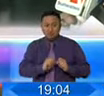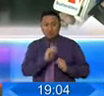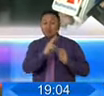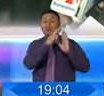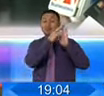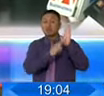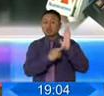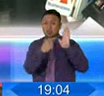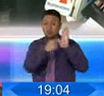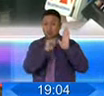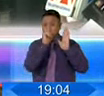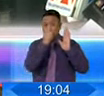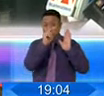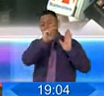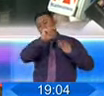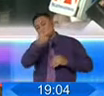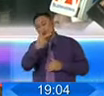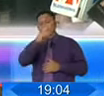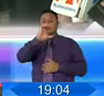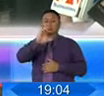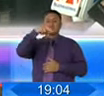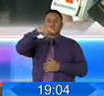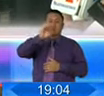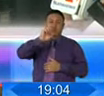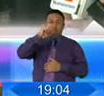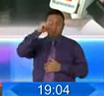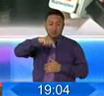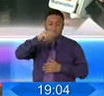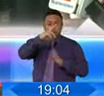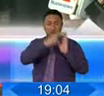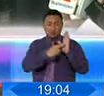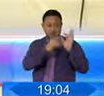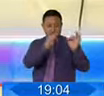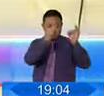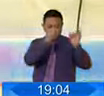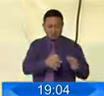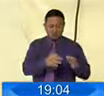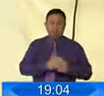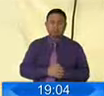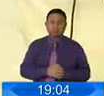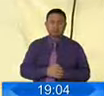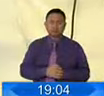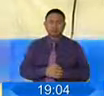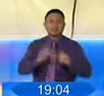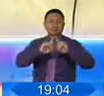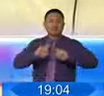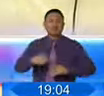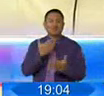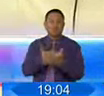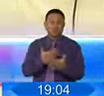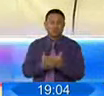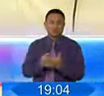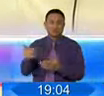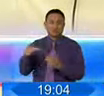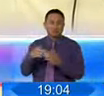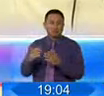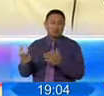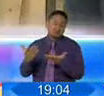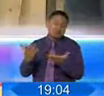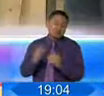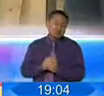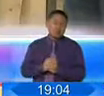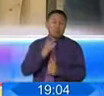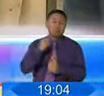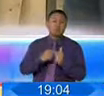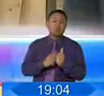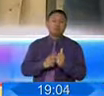el Consejo Nacional Electoral está llamado a hacer cumplir esos requisitos. Hay varias propuestas que se barajan dentro de la comisión. Una de